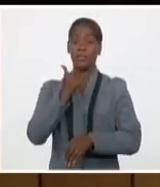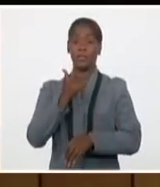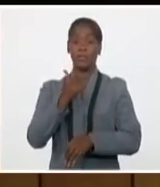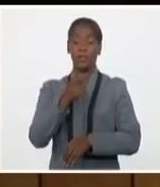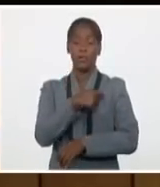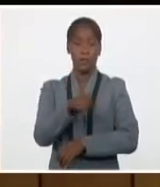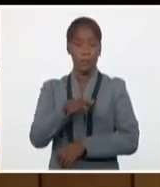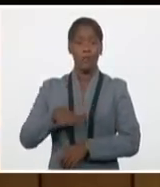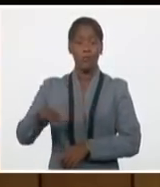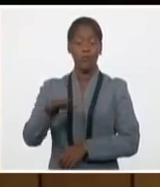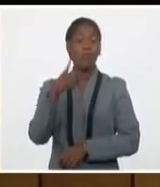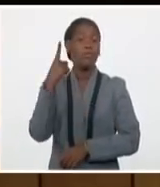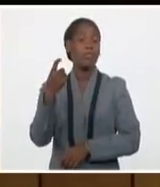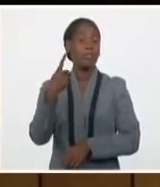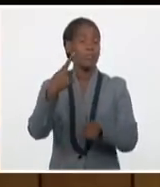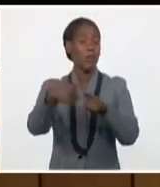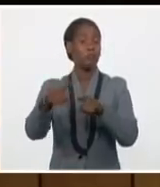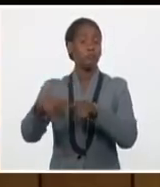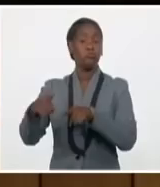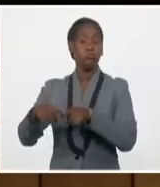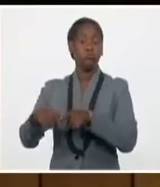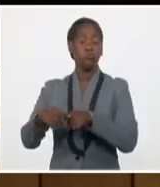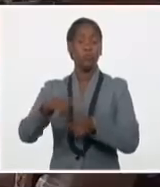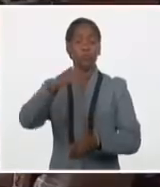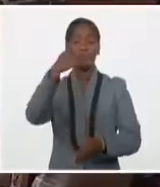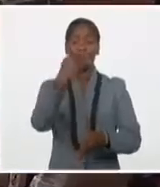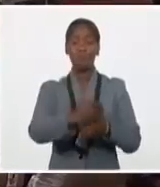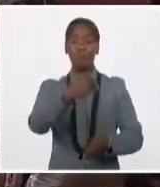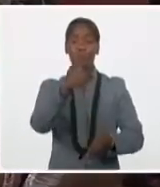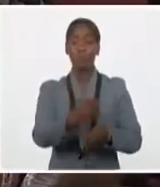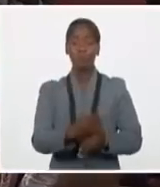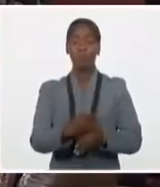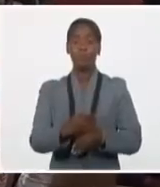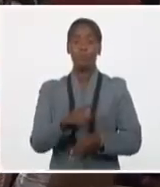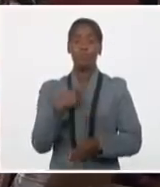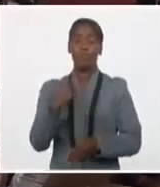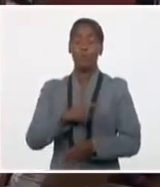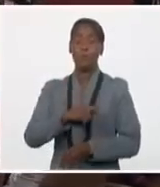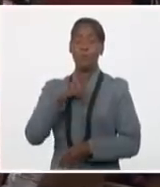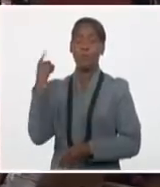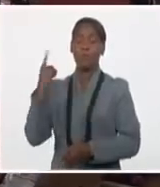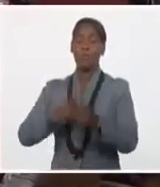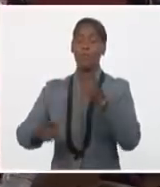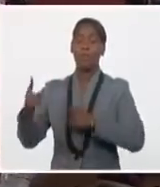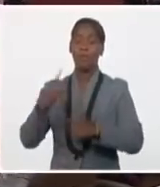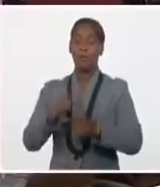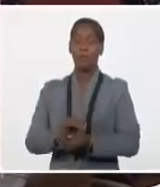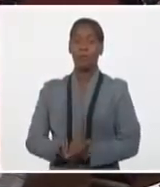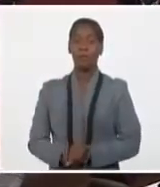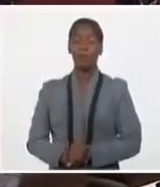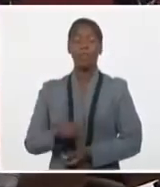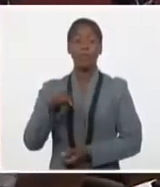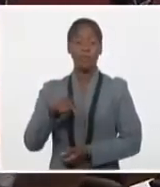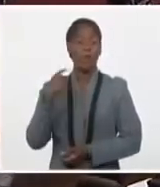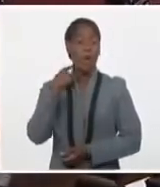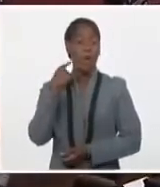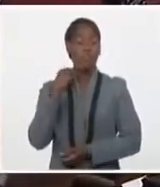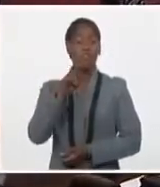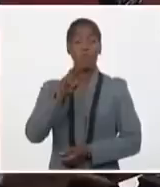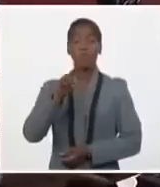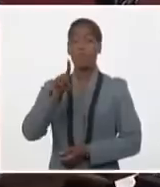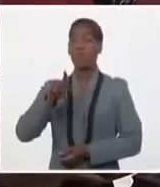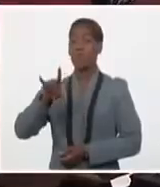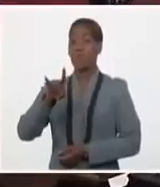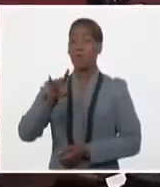Raúl. Una de las acciones más significativas es el empeño desde abril de 2019 de privar a Cuba del suministro